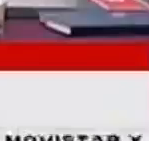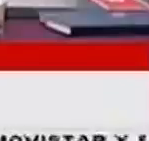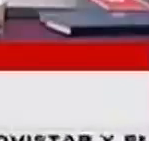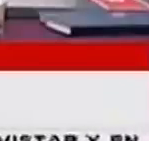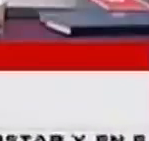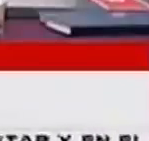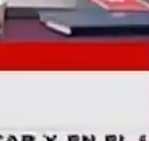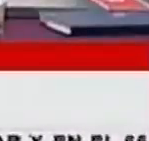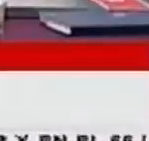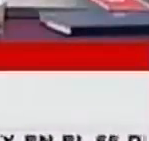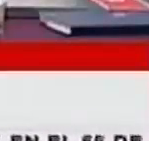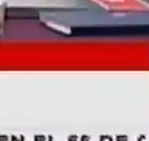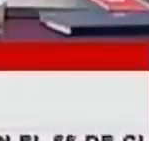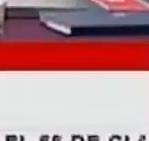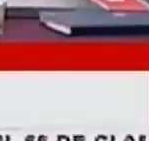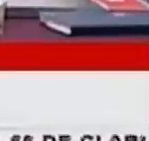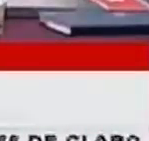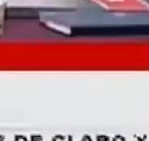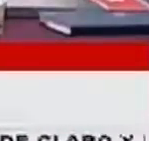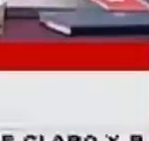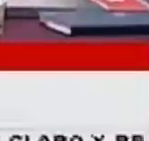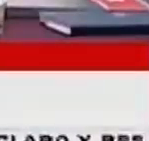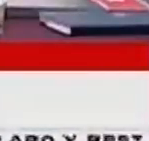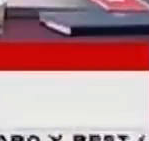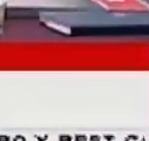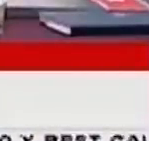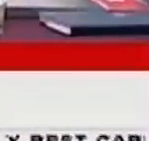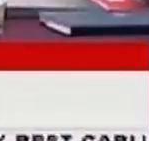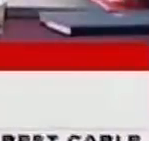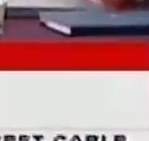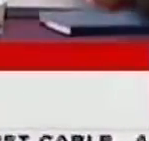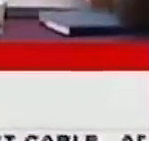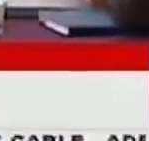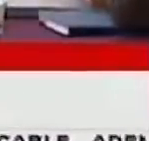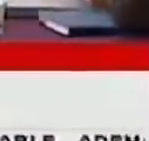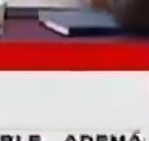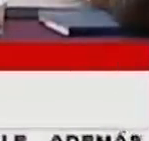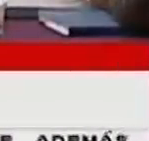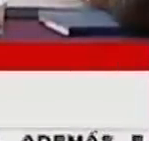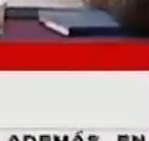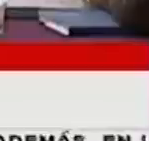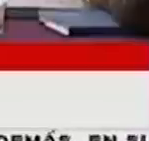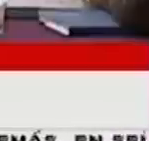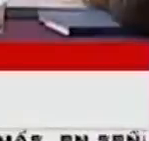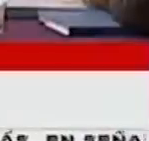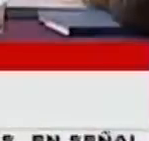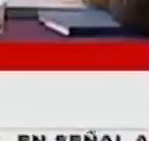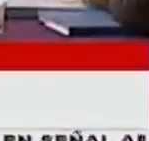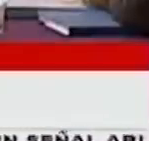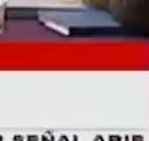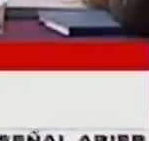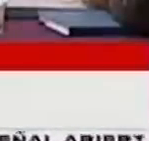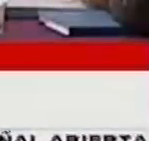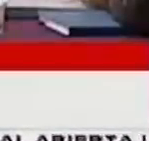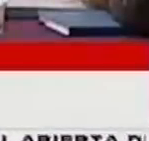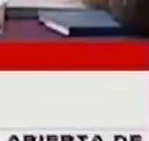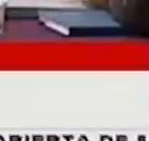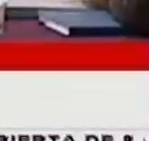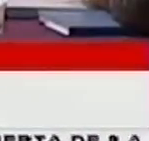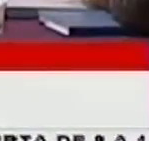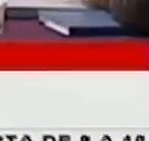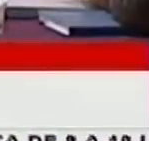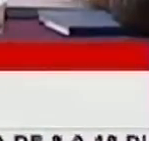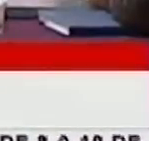como verdad. Si no, realmente vamos a seguir en una especie de torre de Babel en la que cada uno habla un lenguaje diferente, en la que no